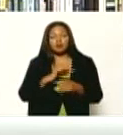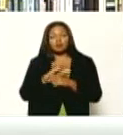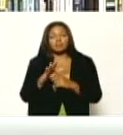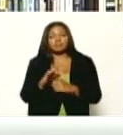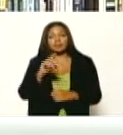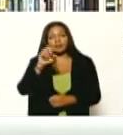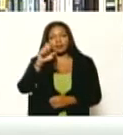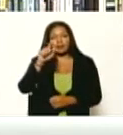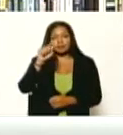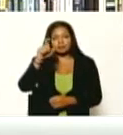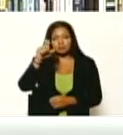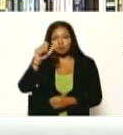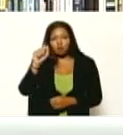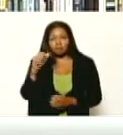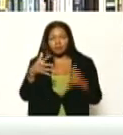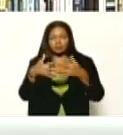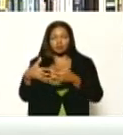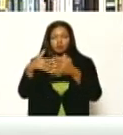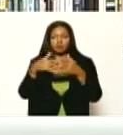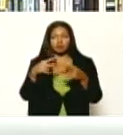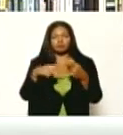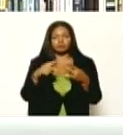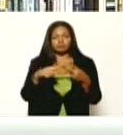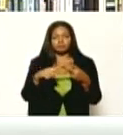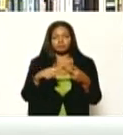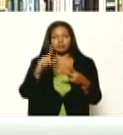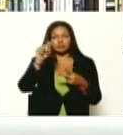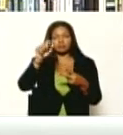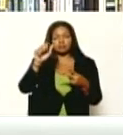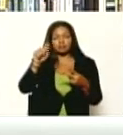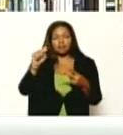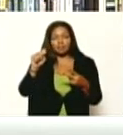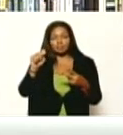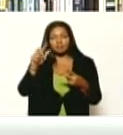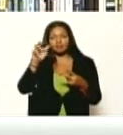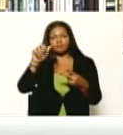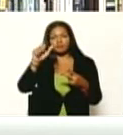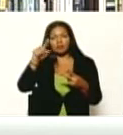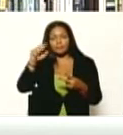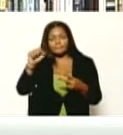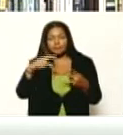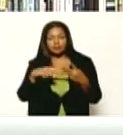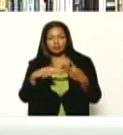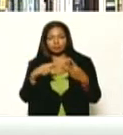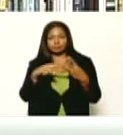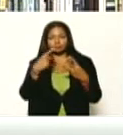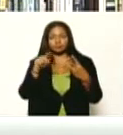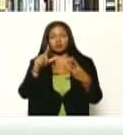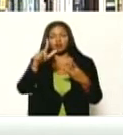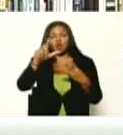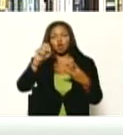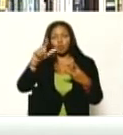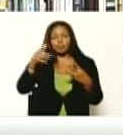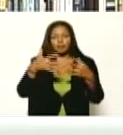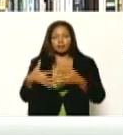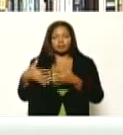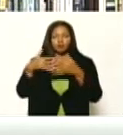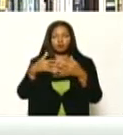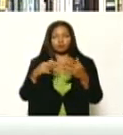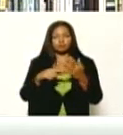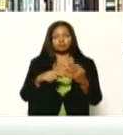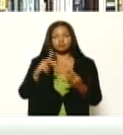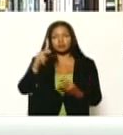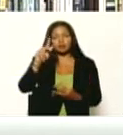Estados Unidos, la Teta de Filipinas, la Lota de California, la